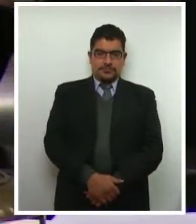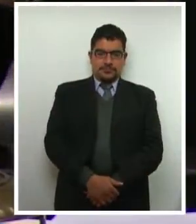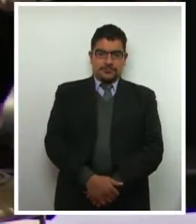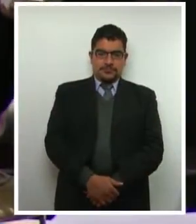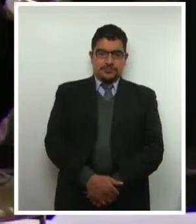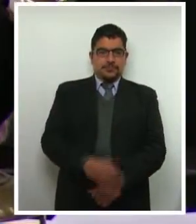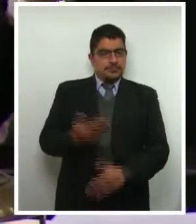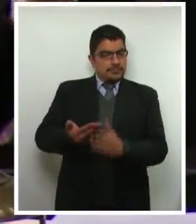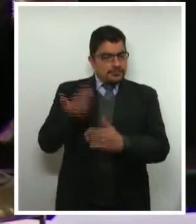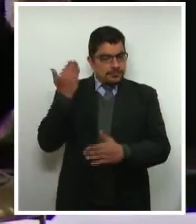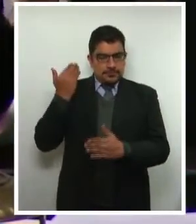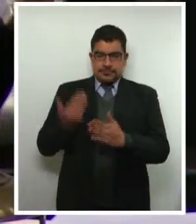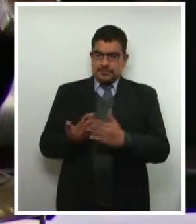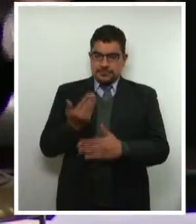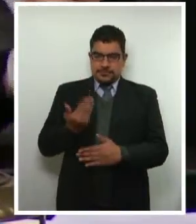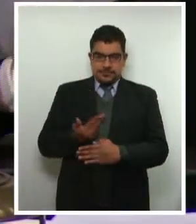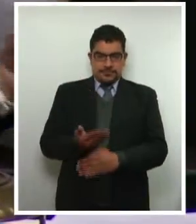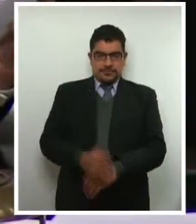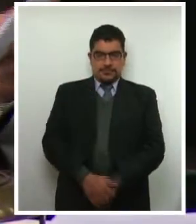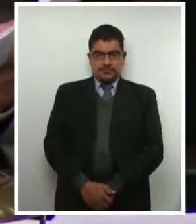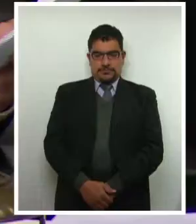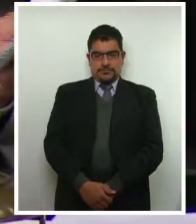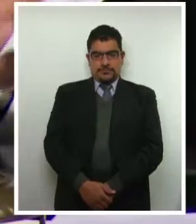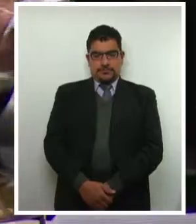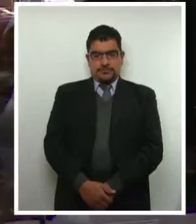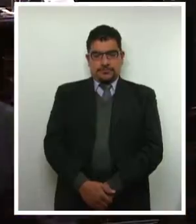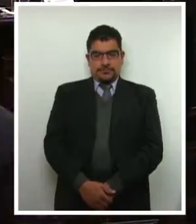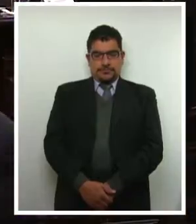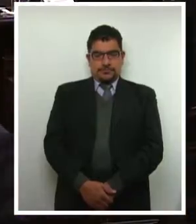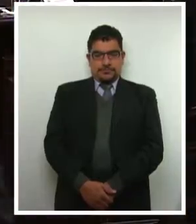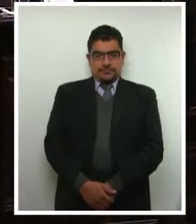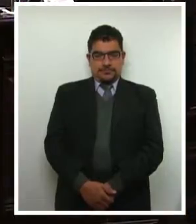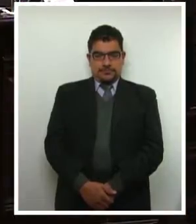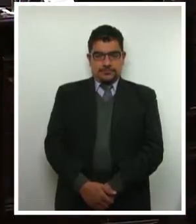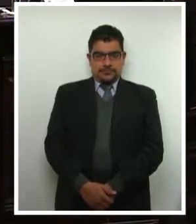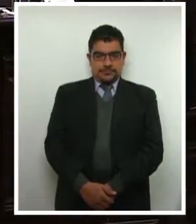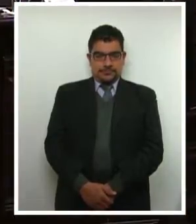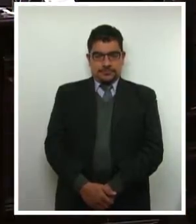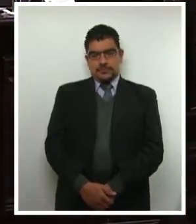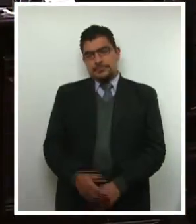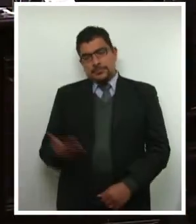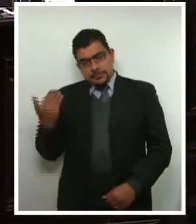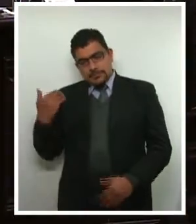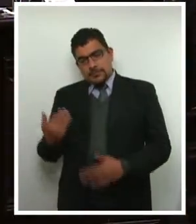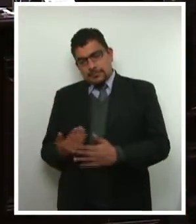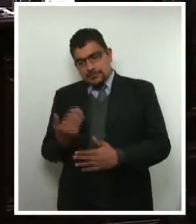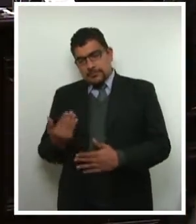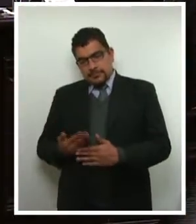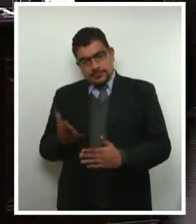Desde la mañana, es el que se puso desde la mañana estaban en